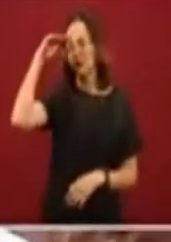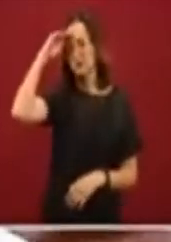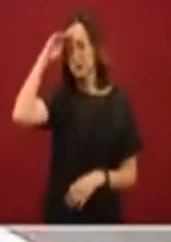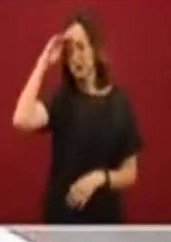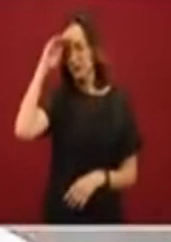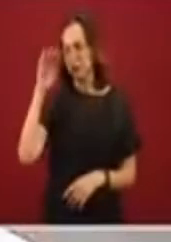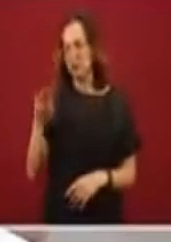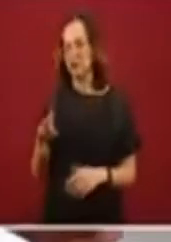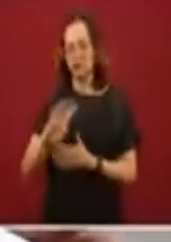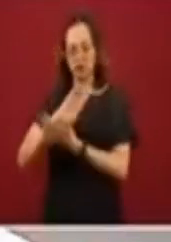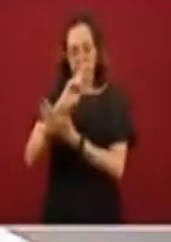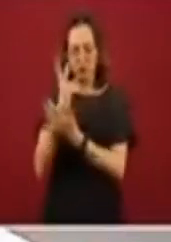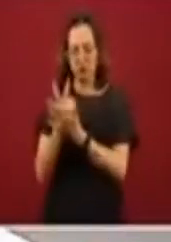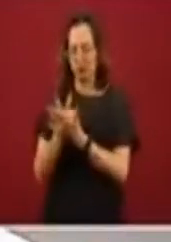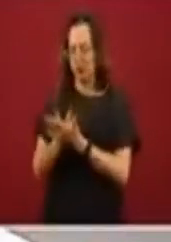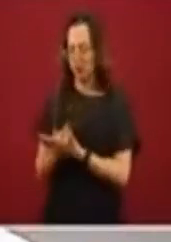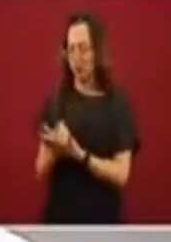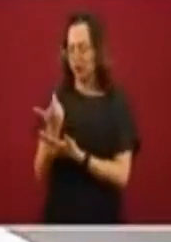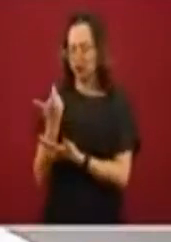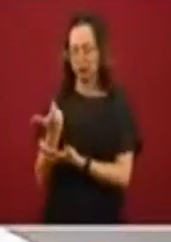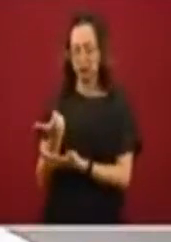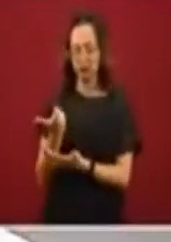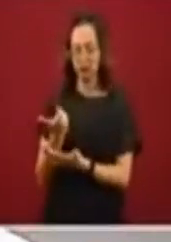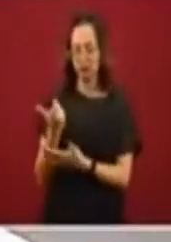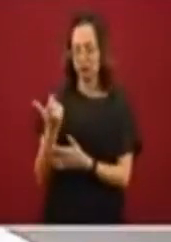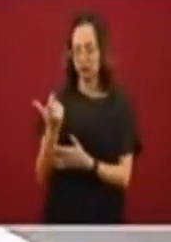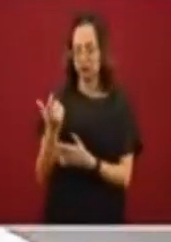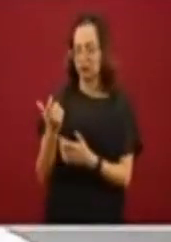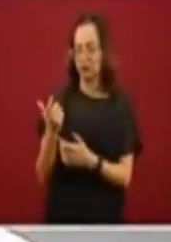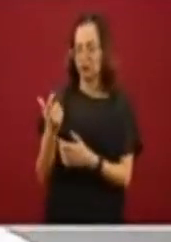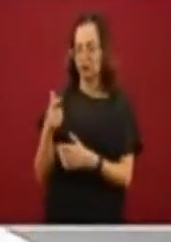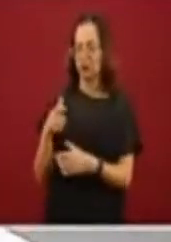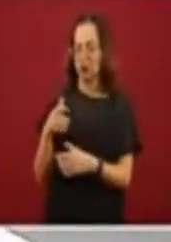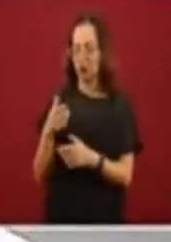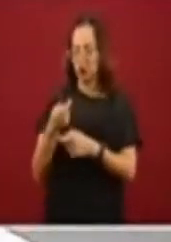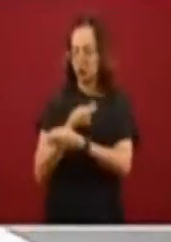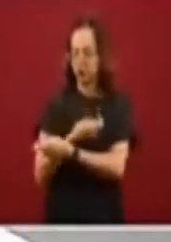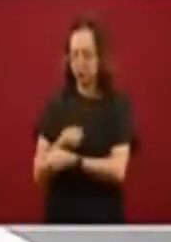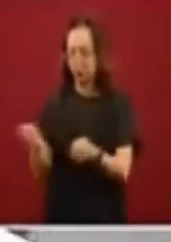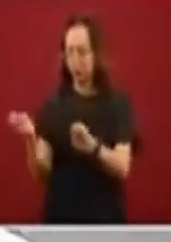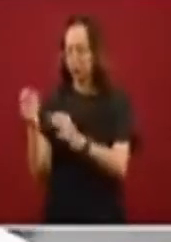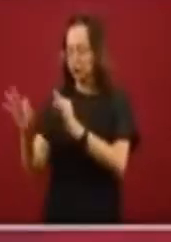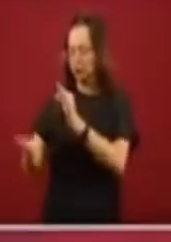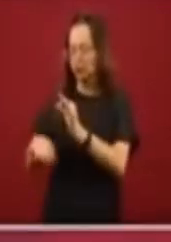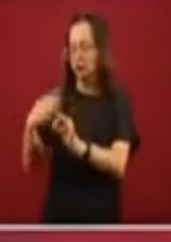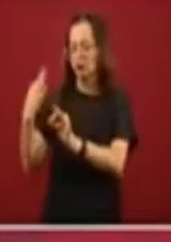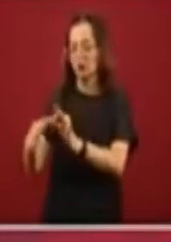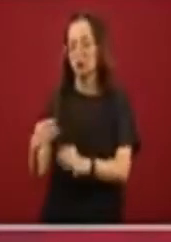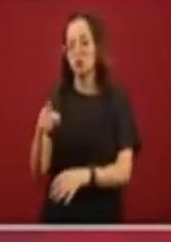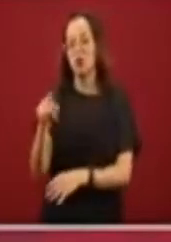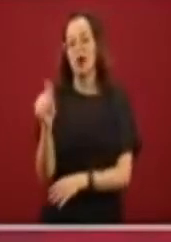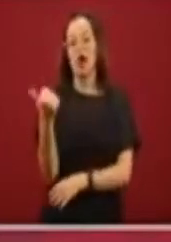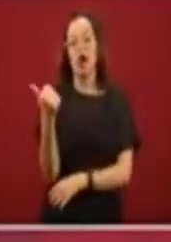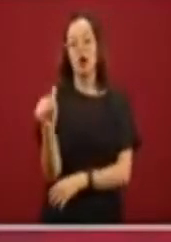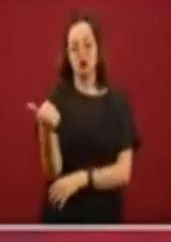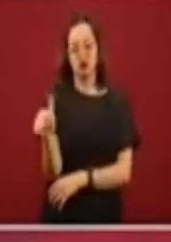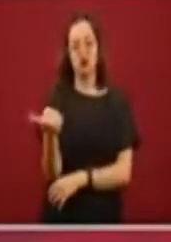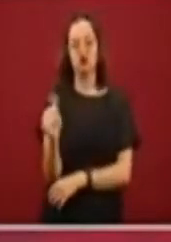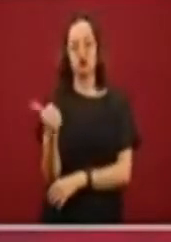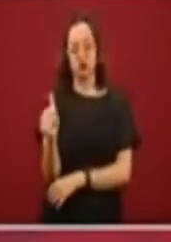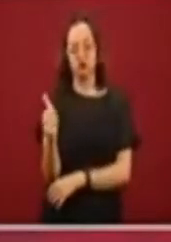entregar todos los recursos en agosto. Vamos a adelantarlo.